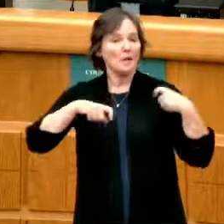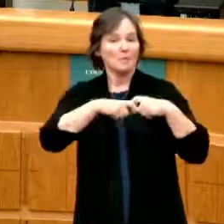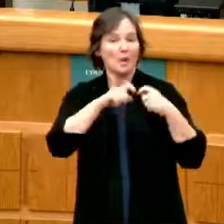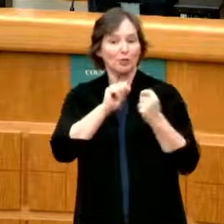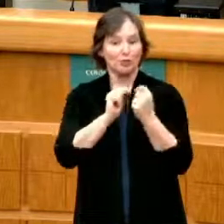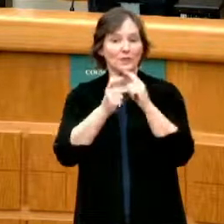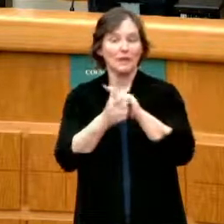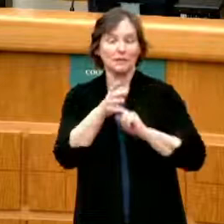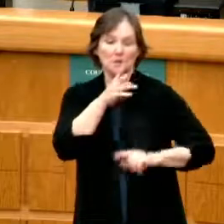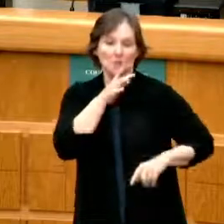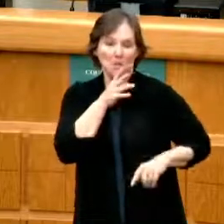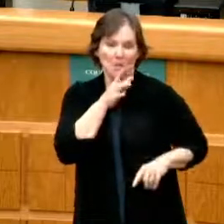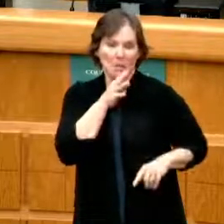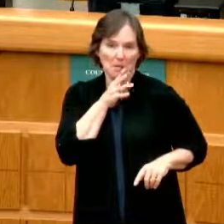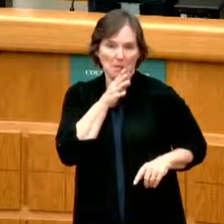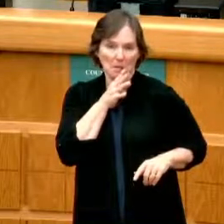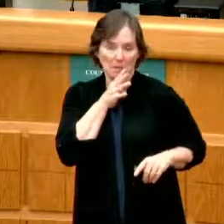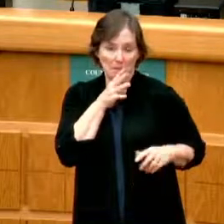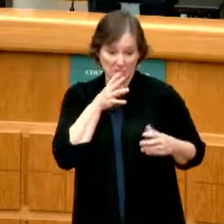Zanoni.